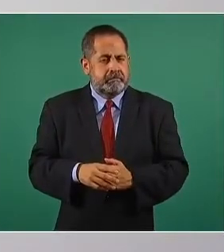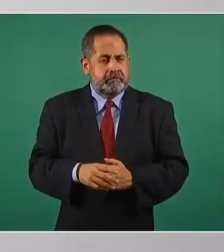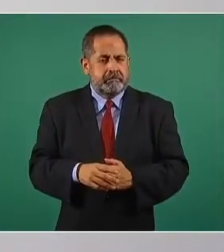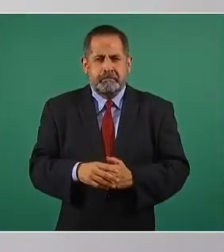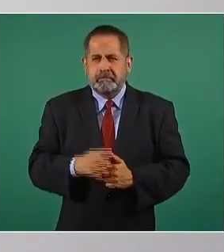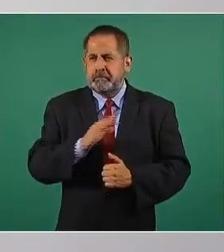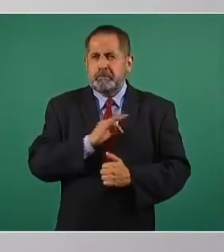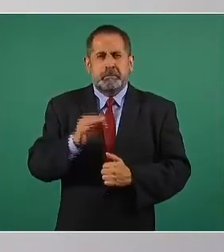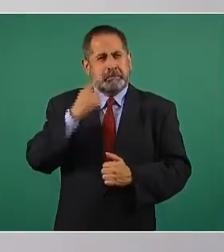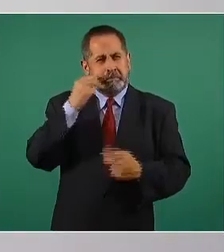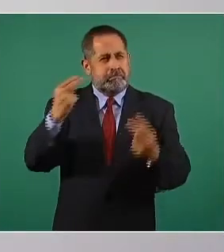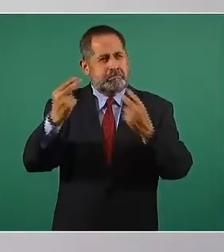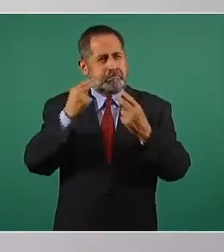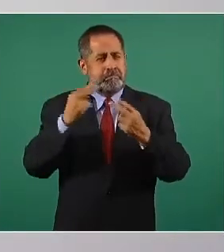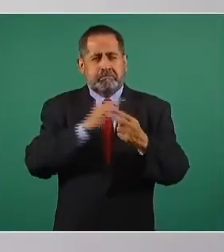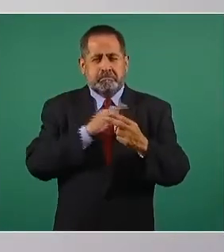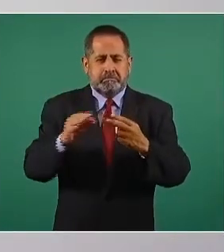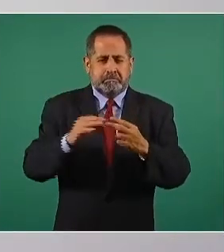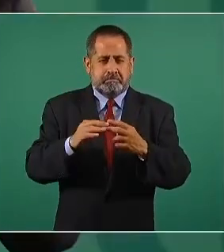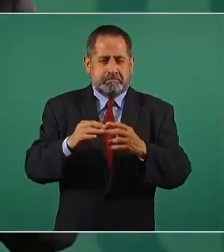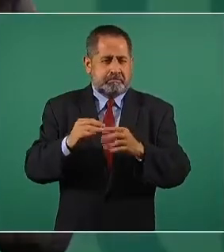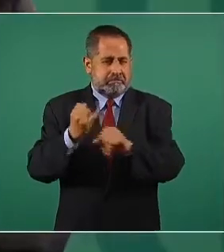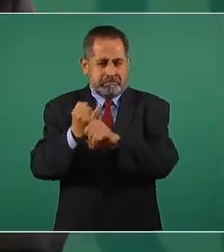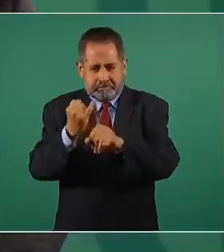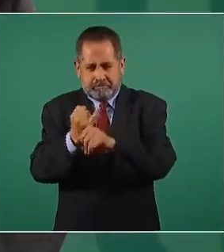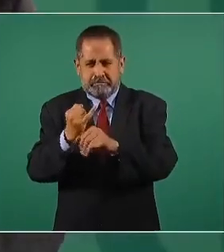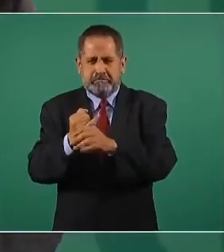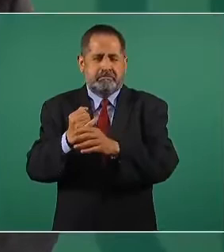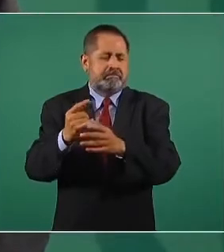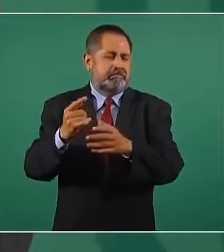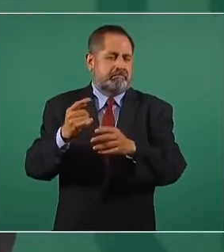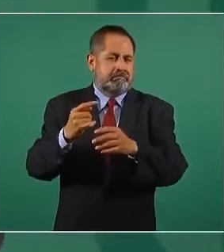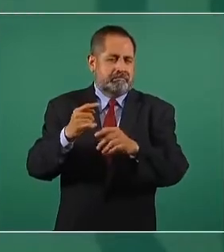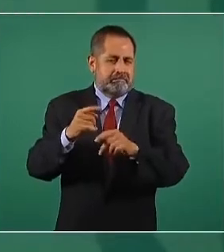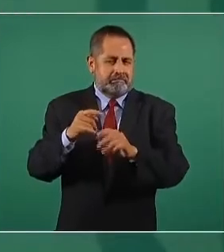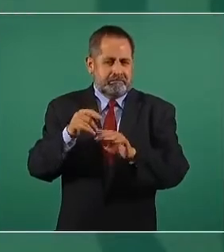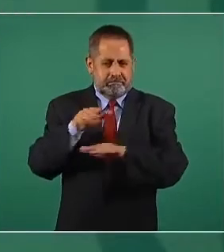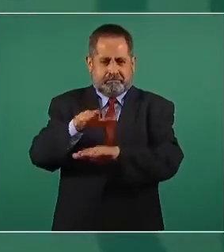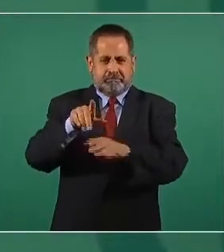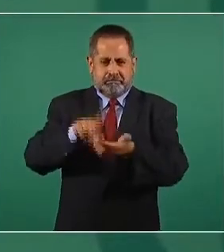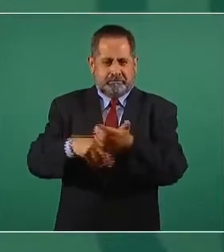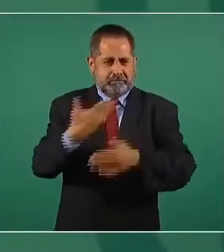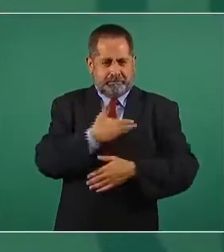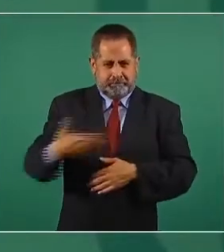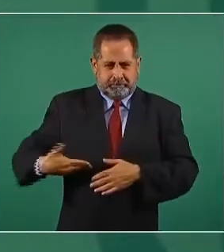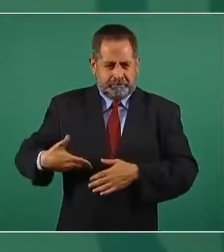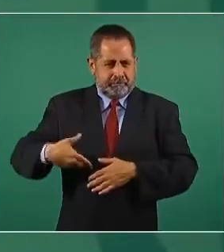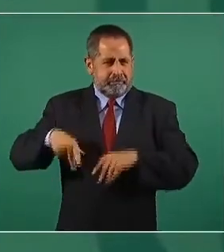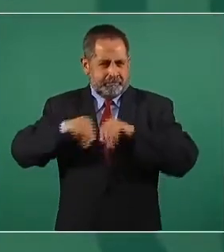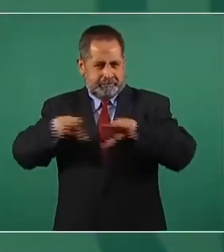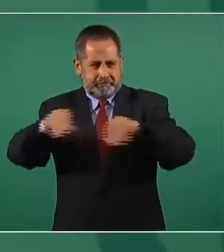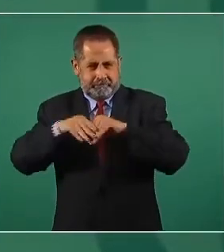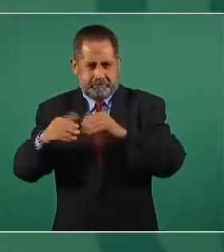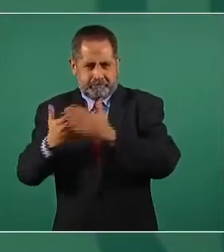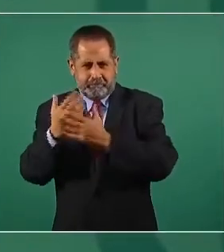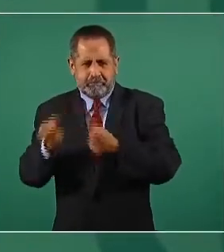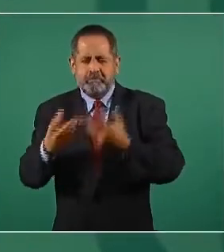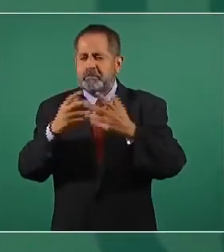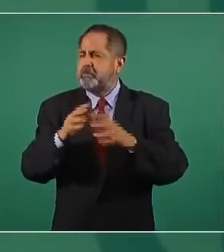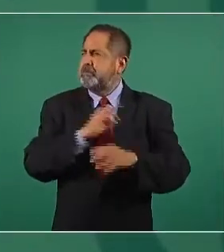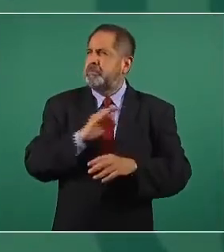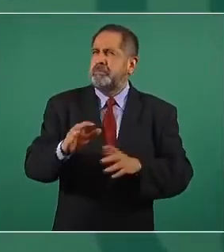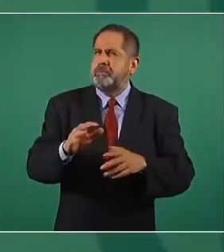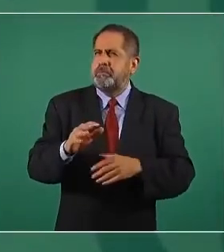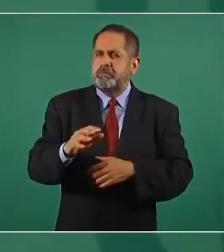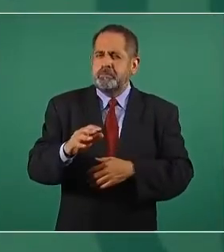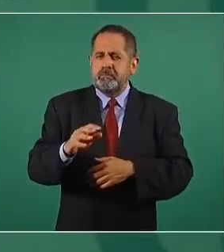nada más en las redes que tienen que ver con nosotros, con el presidente, son como